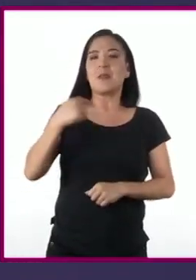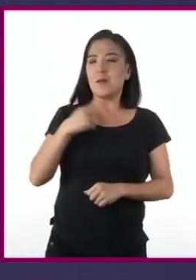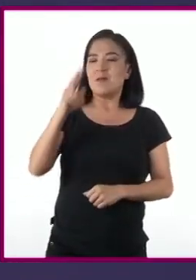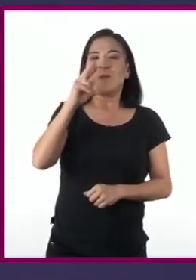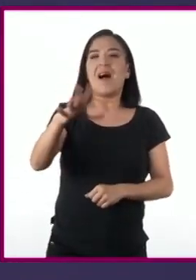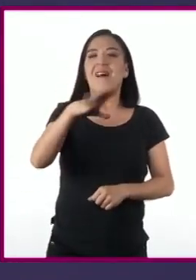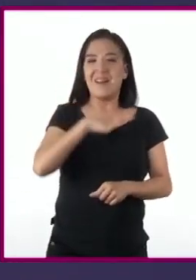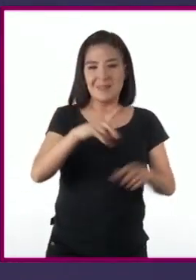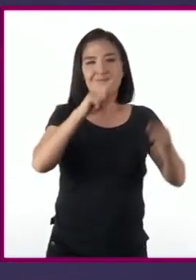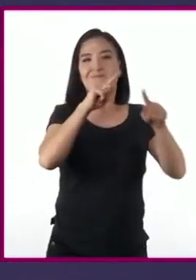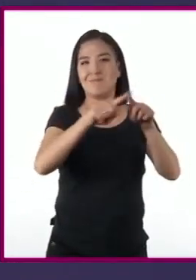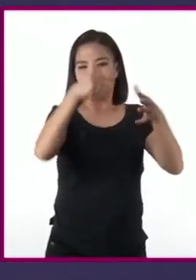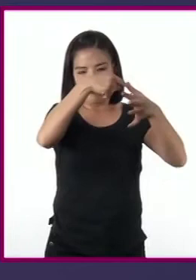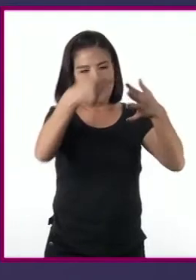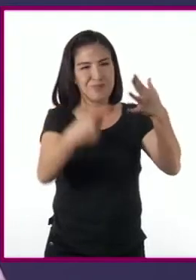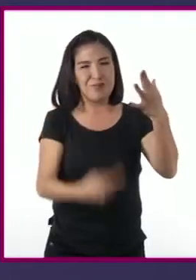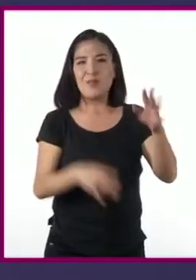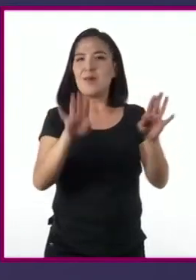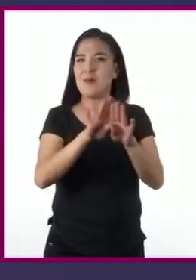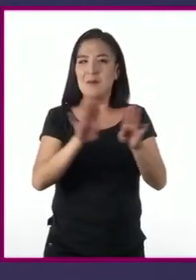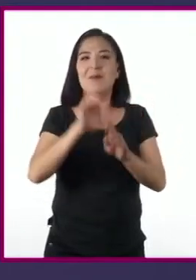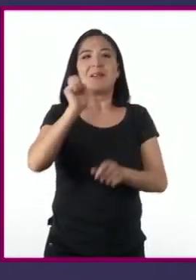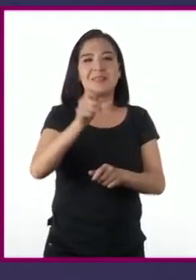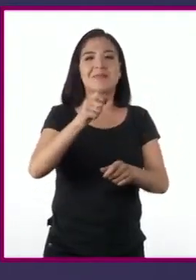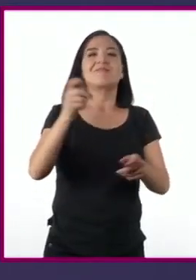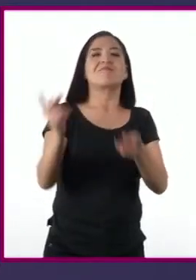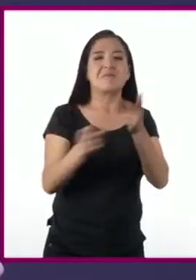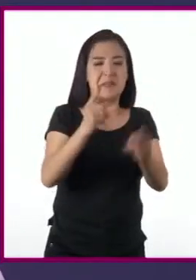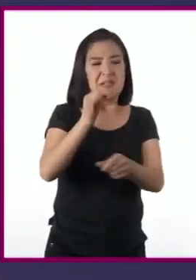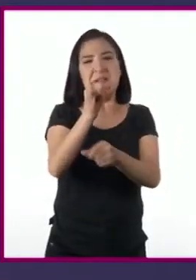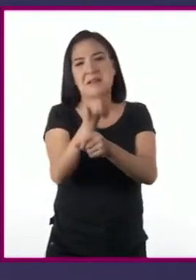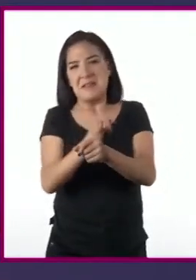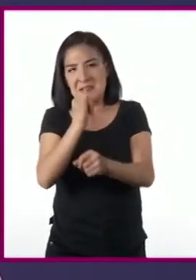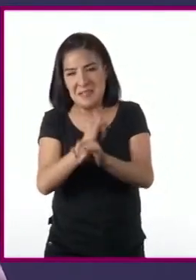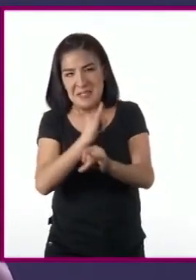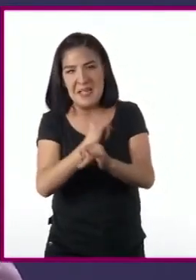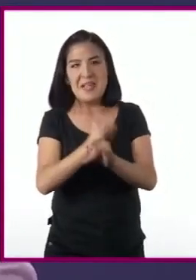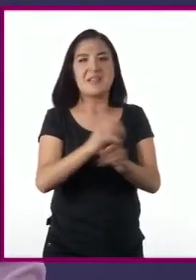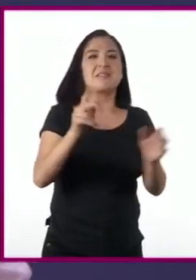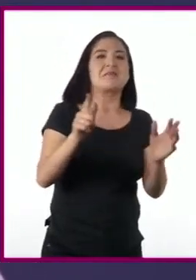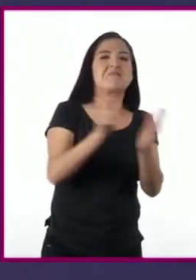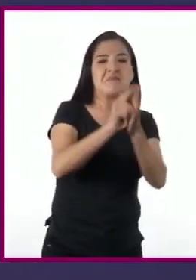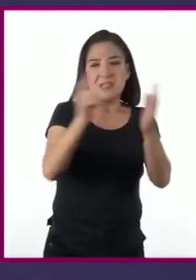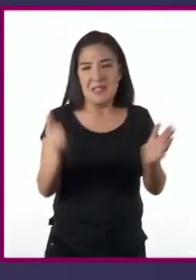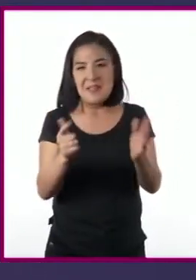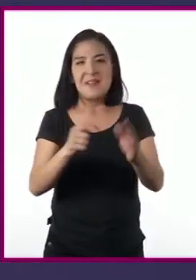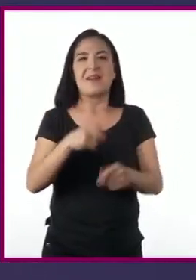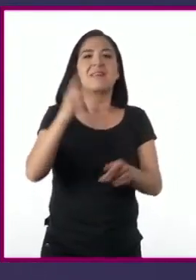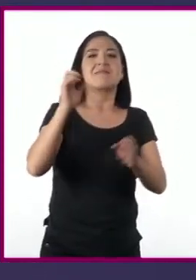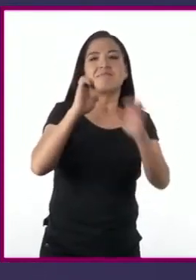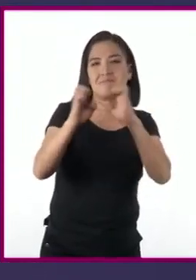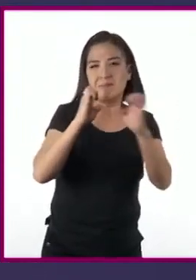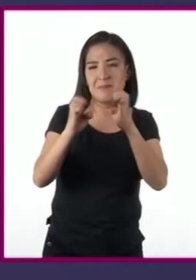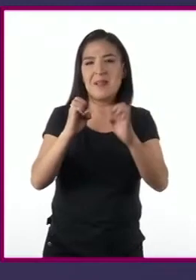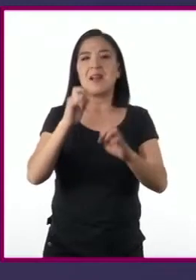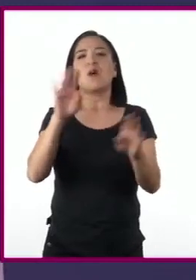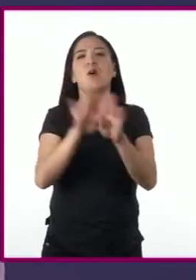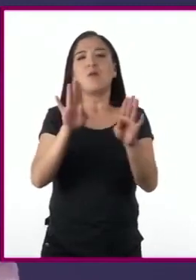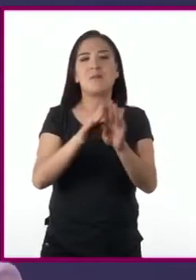diferentes fuentes de consulta, publicaciones impresas y digitales, documentales, entrevistas, biografías